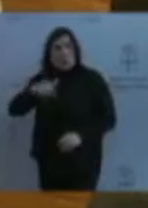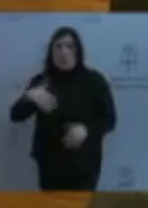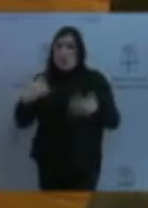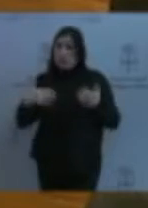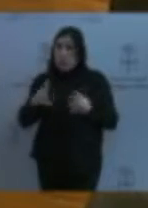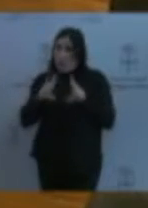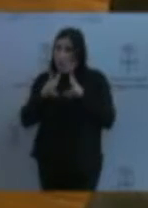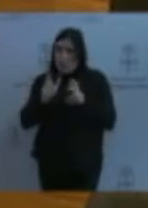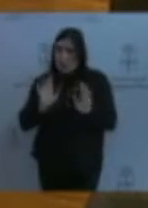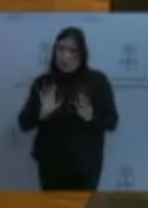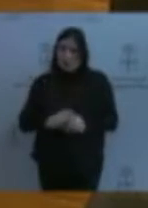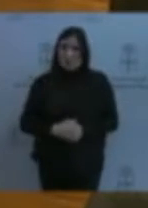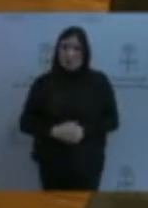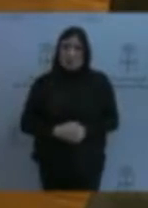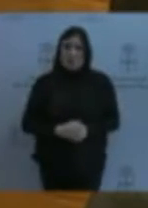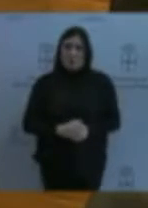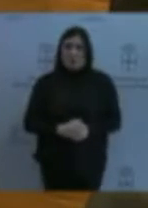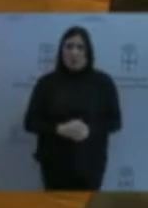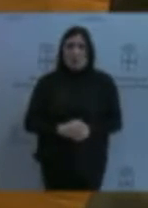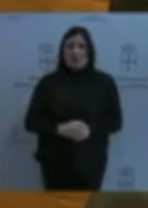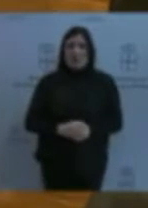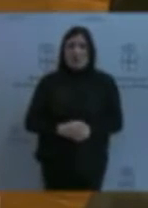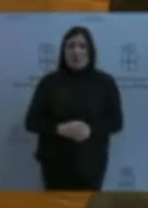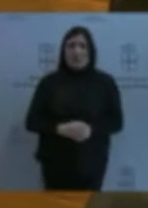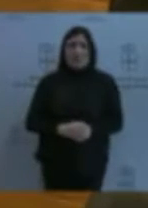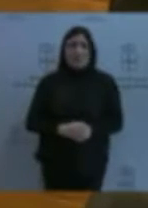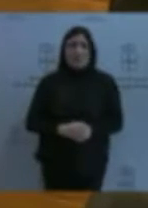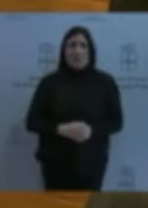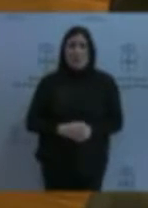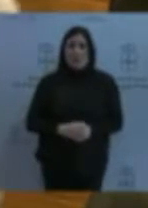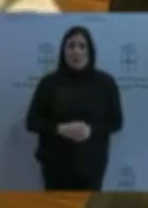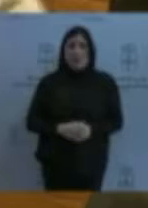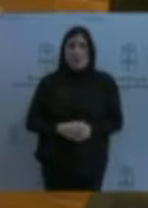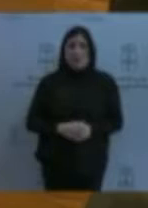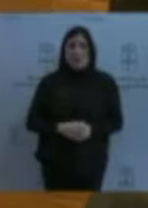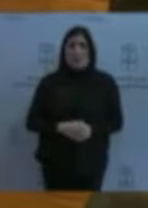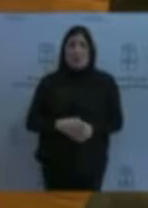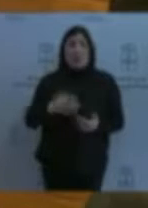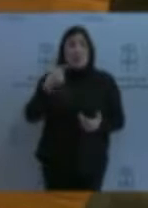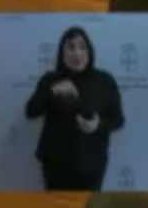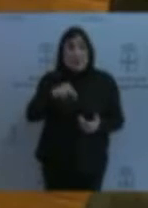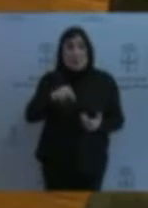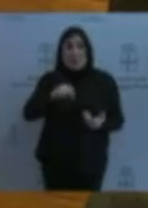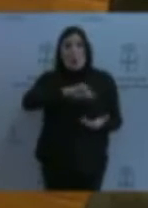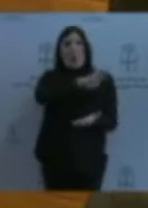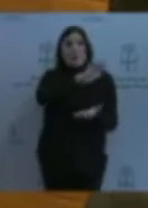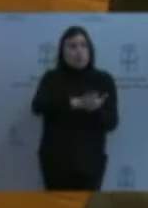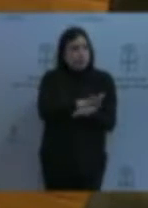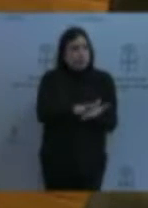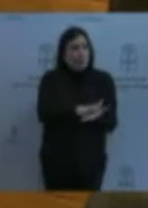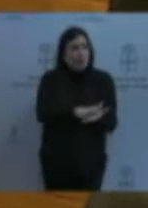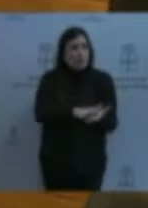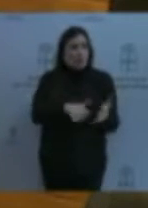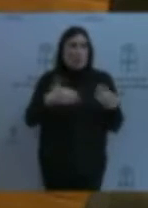También consideramos que son importantes estos simulacros para otras catástrofes, como por ejemplo los incendios forestales. Entendemos